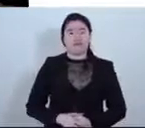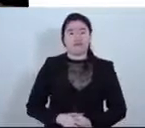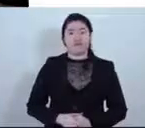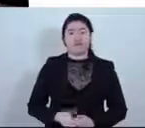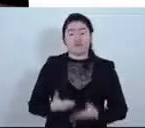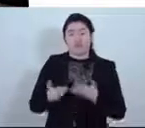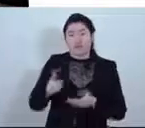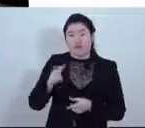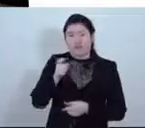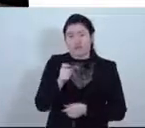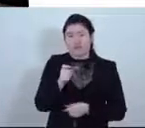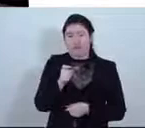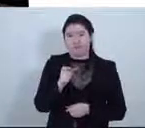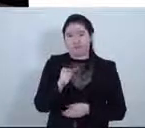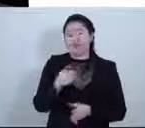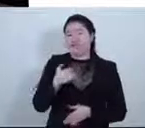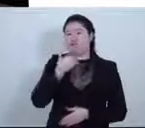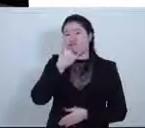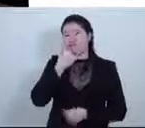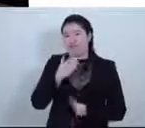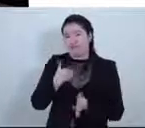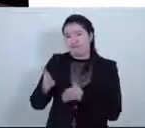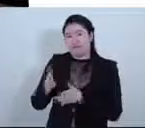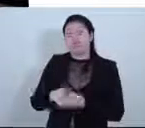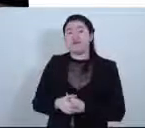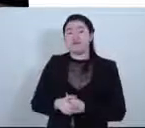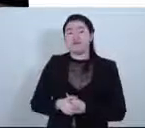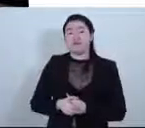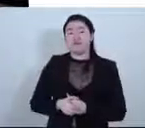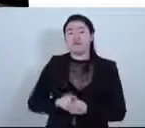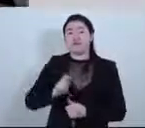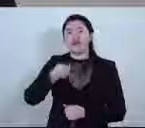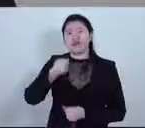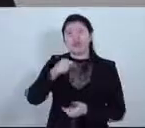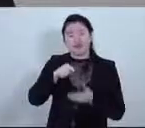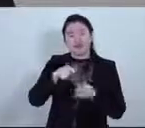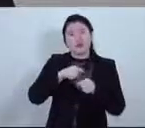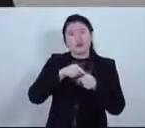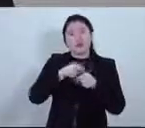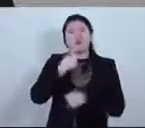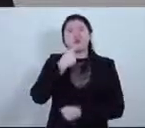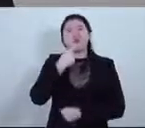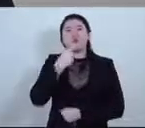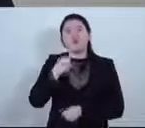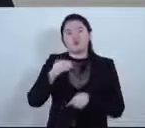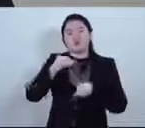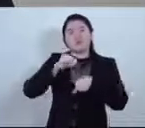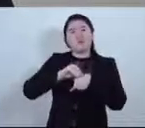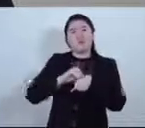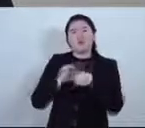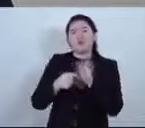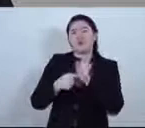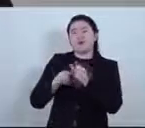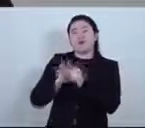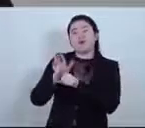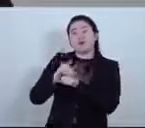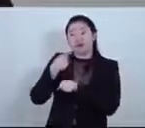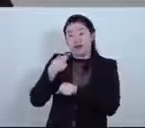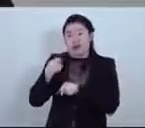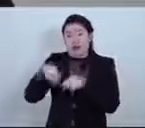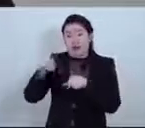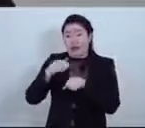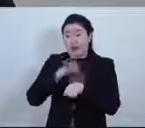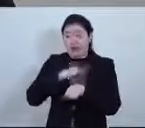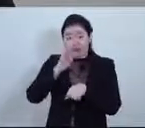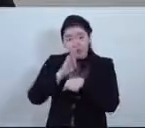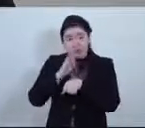Círculos rojos… Bueno, la siguiente, círculos rojos están resaltando los pernos, donde aún queda el remanente de la protección